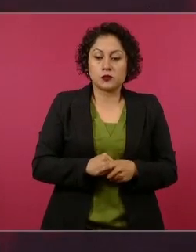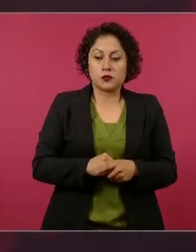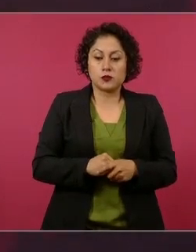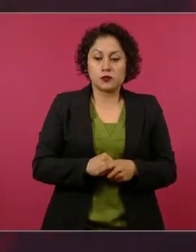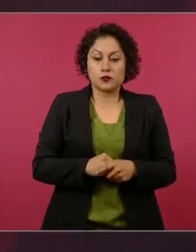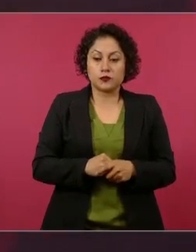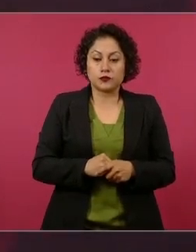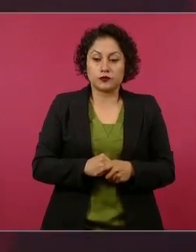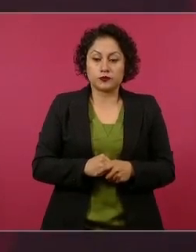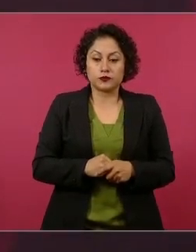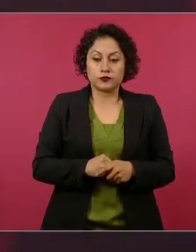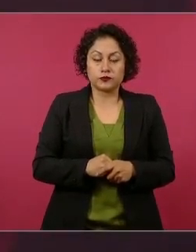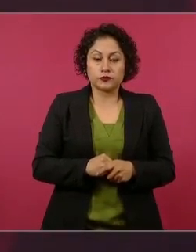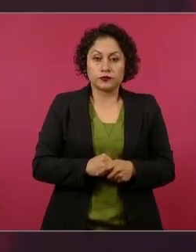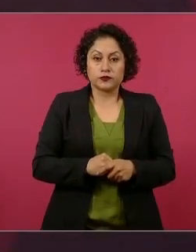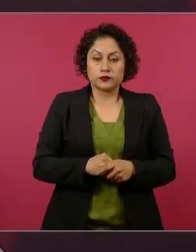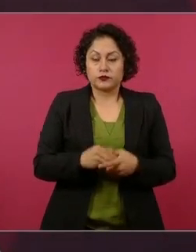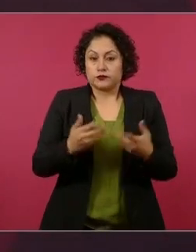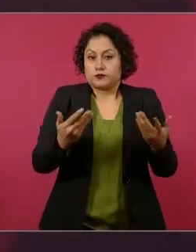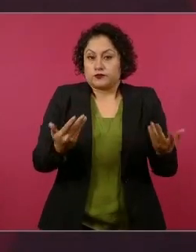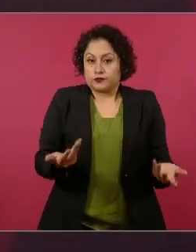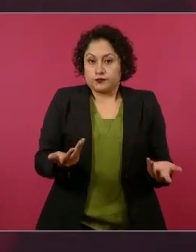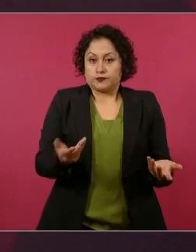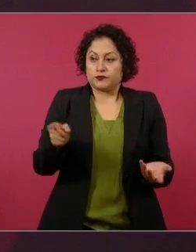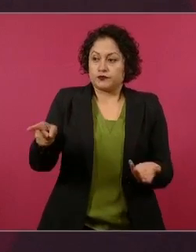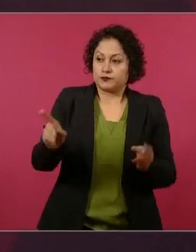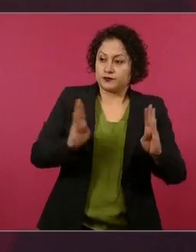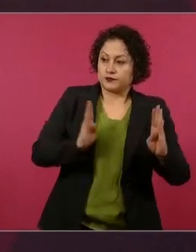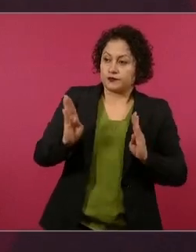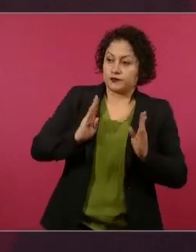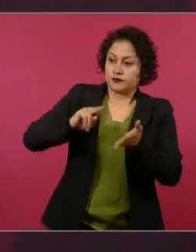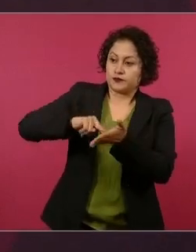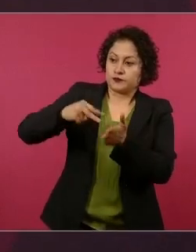Pues con los ingenieros militares,